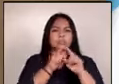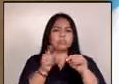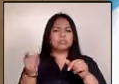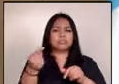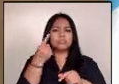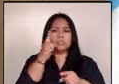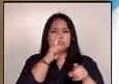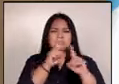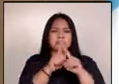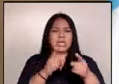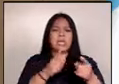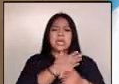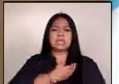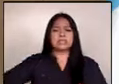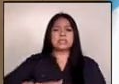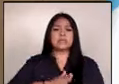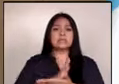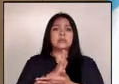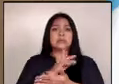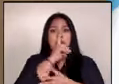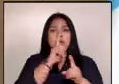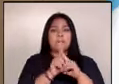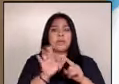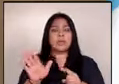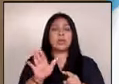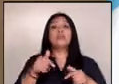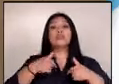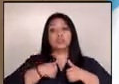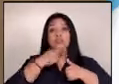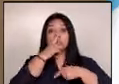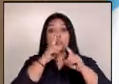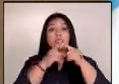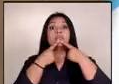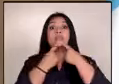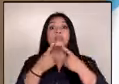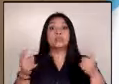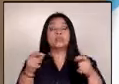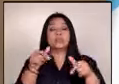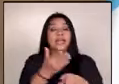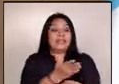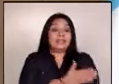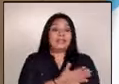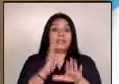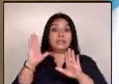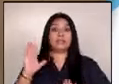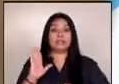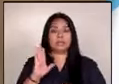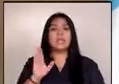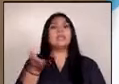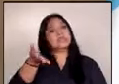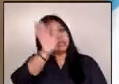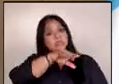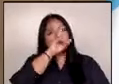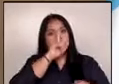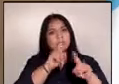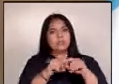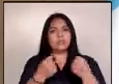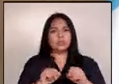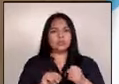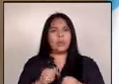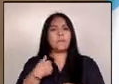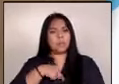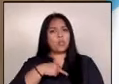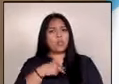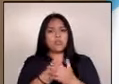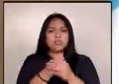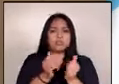también lo anuncié antes de su toma de Posesión y después lo hemos hecho porque nos preocupa no solamente lo que ocurre en